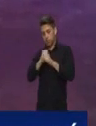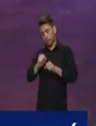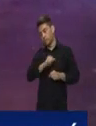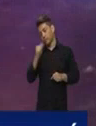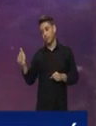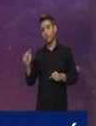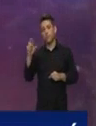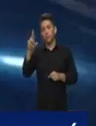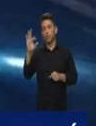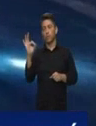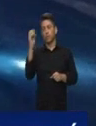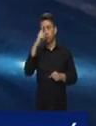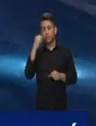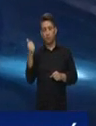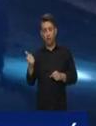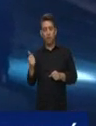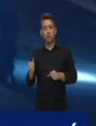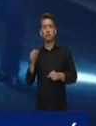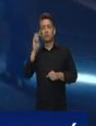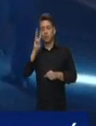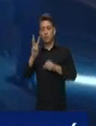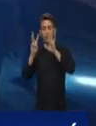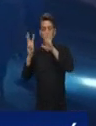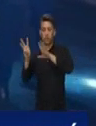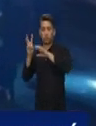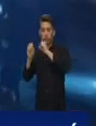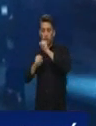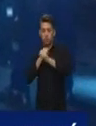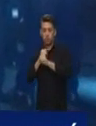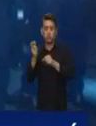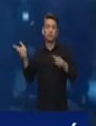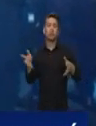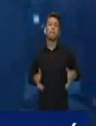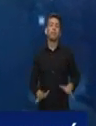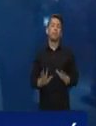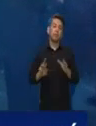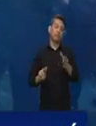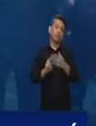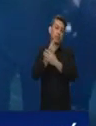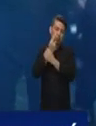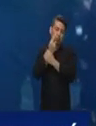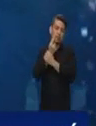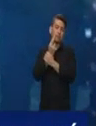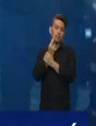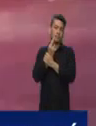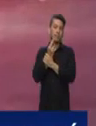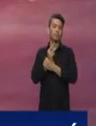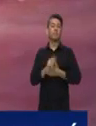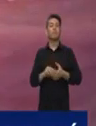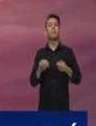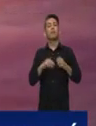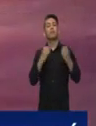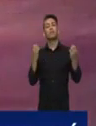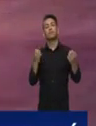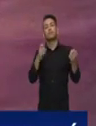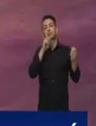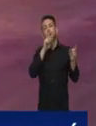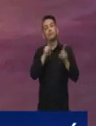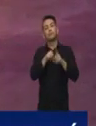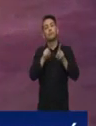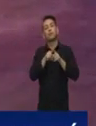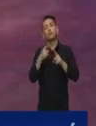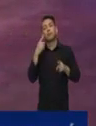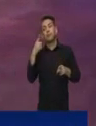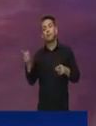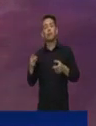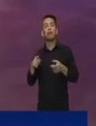de 38, originarios de Santa Rosa, lo cual pues también se evaluaron personas